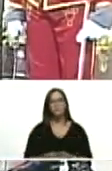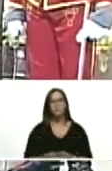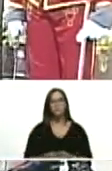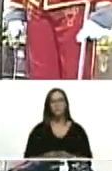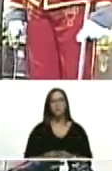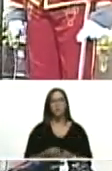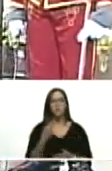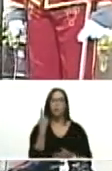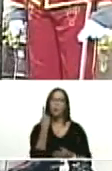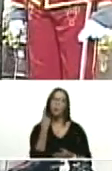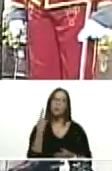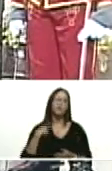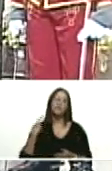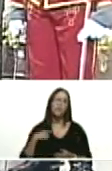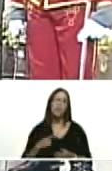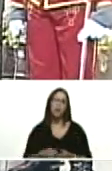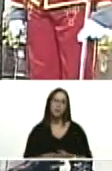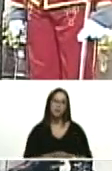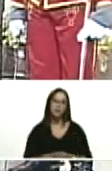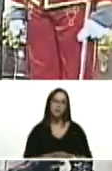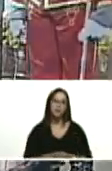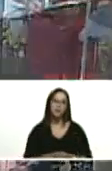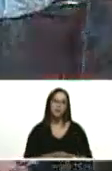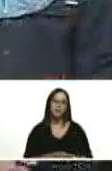lo único que tenía,